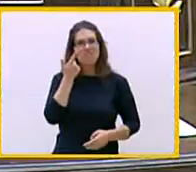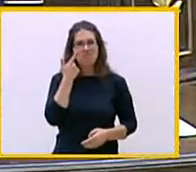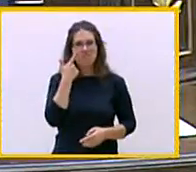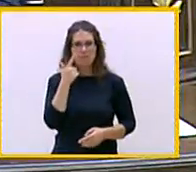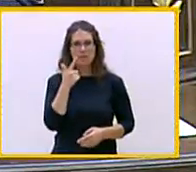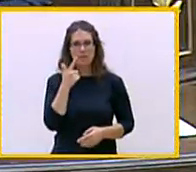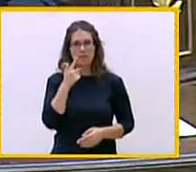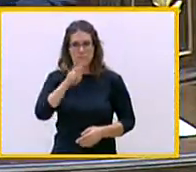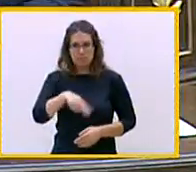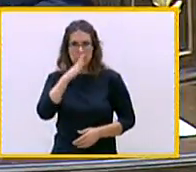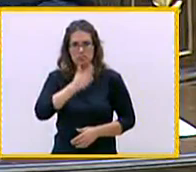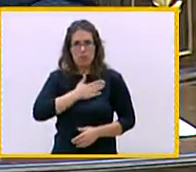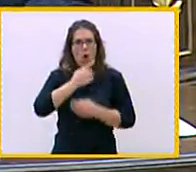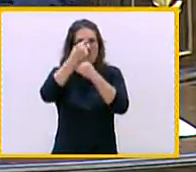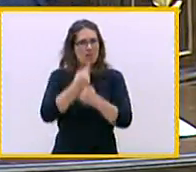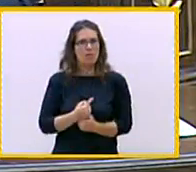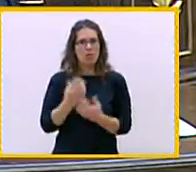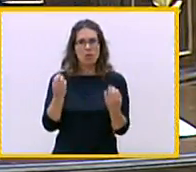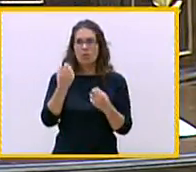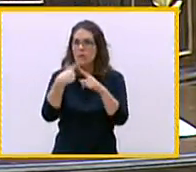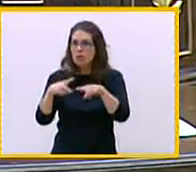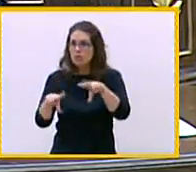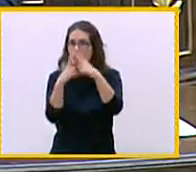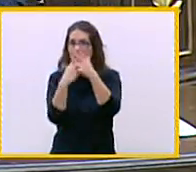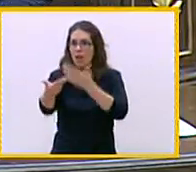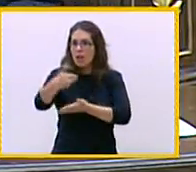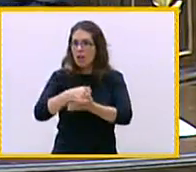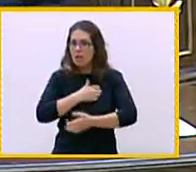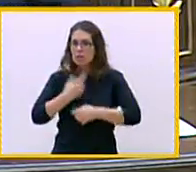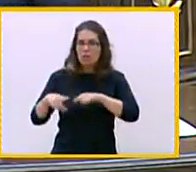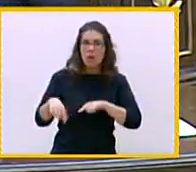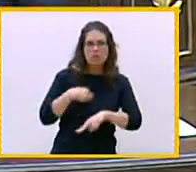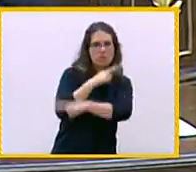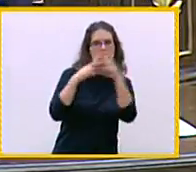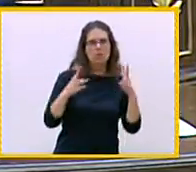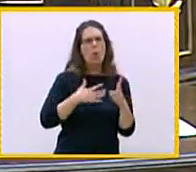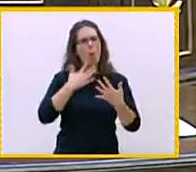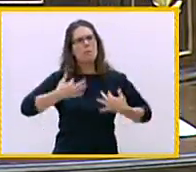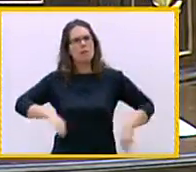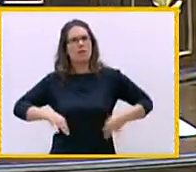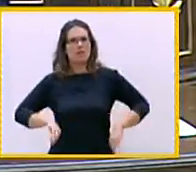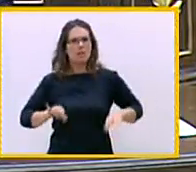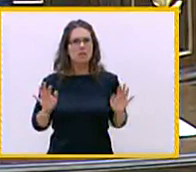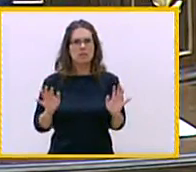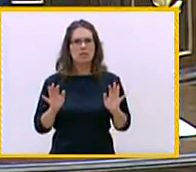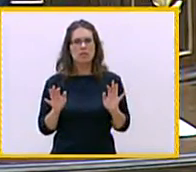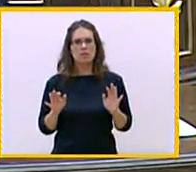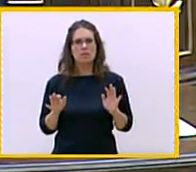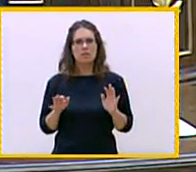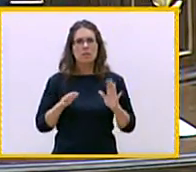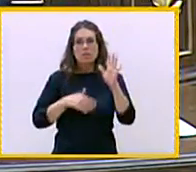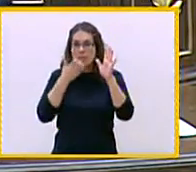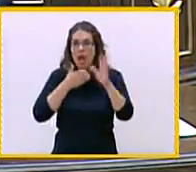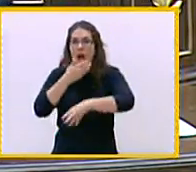obligación de dar respuesta a las inquietudes sociales, con humildad, a las que se formulan a través de sus cauces y